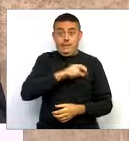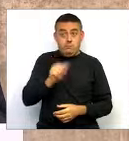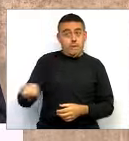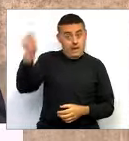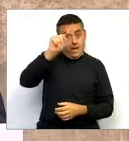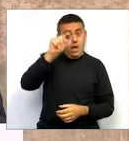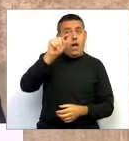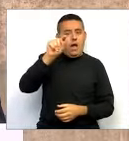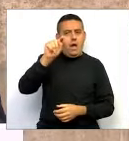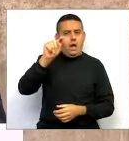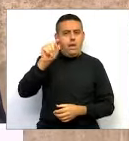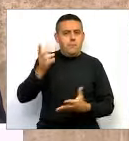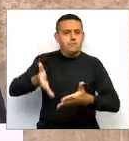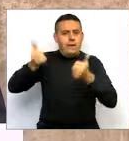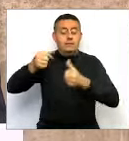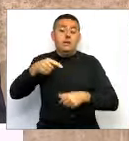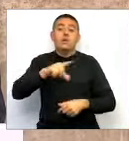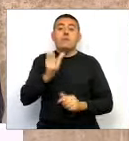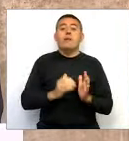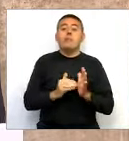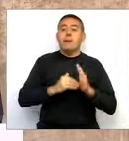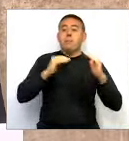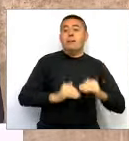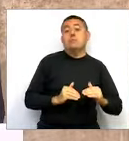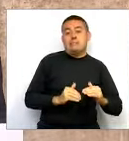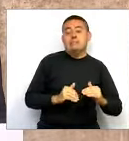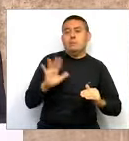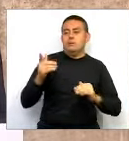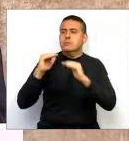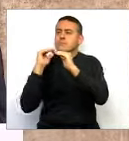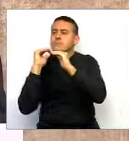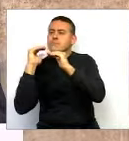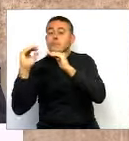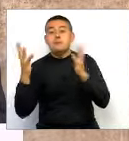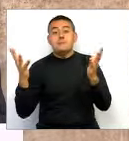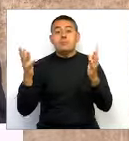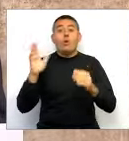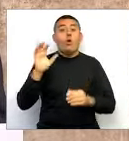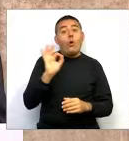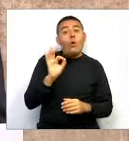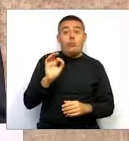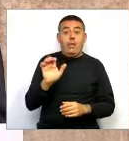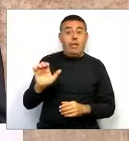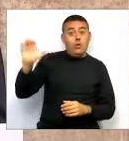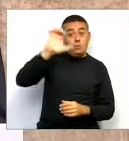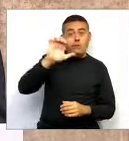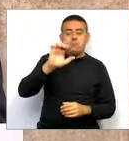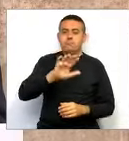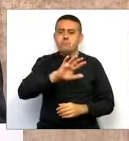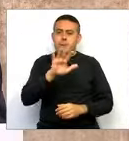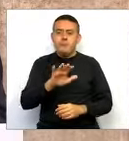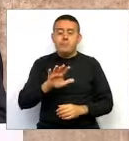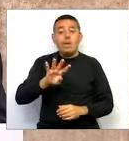estabilización también en algunos países de Europa parece que hay una quarta onada parece que no estiga avanzando